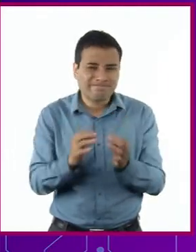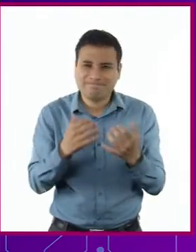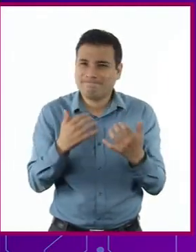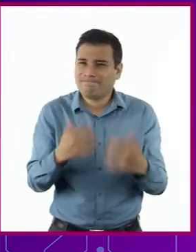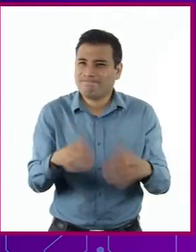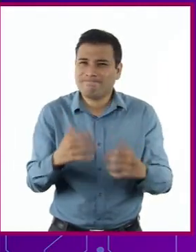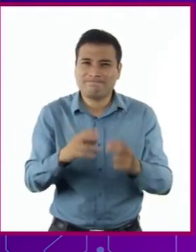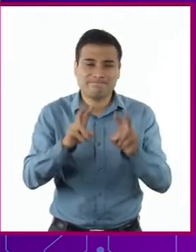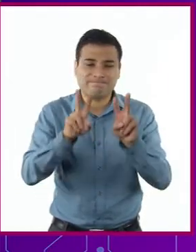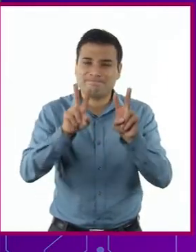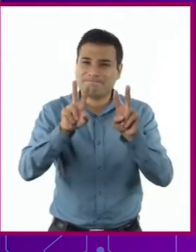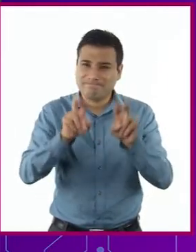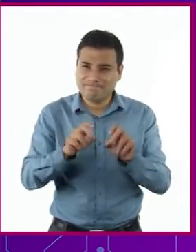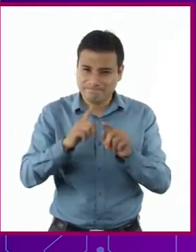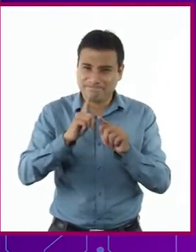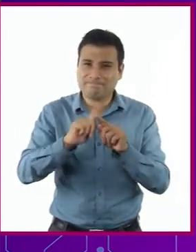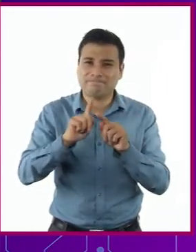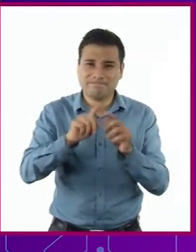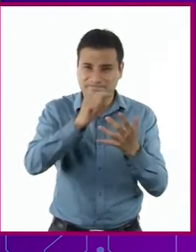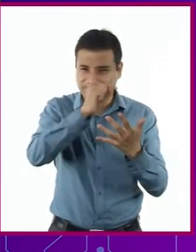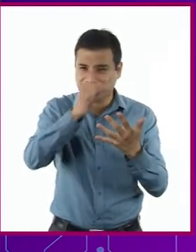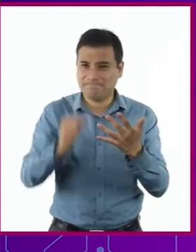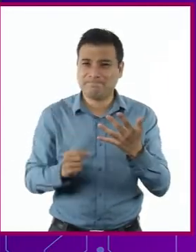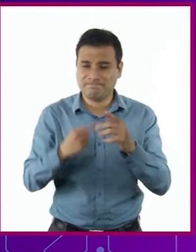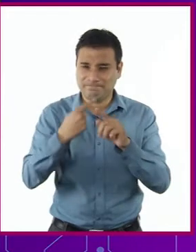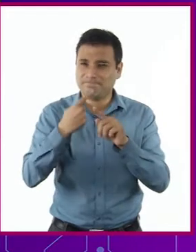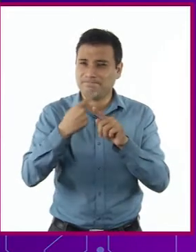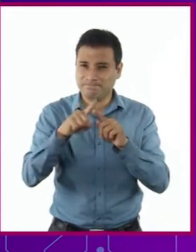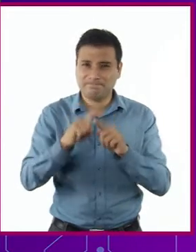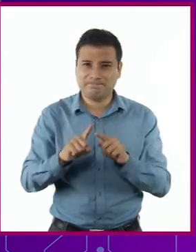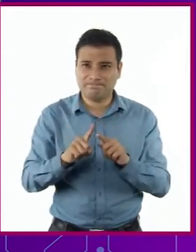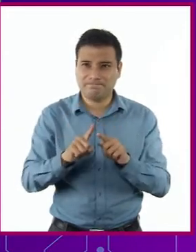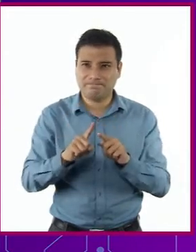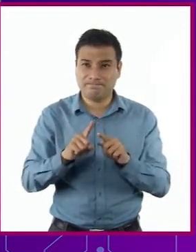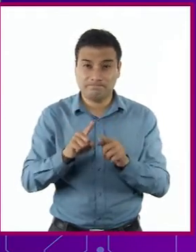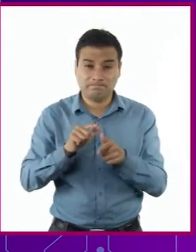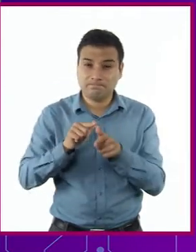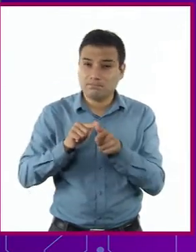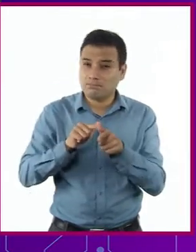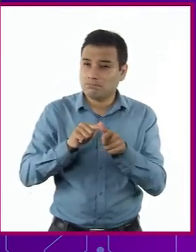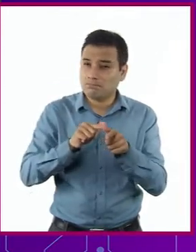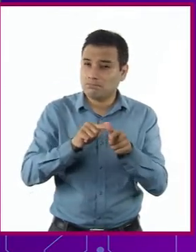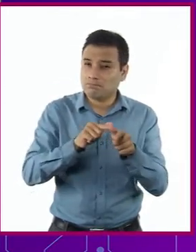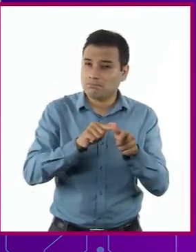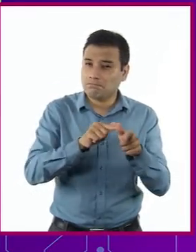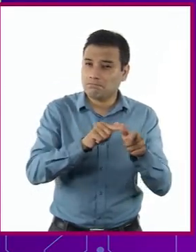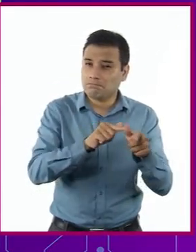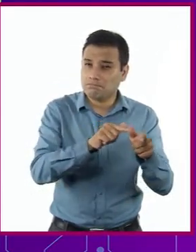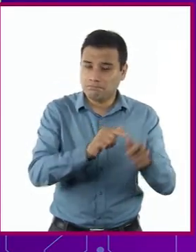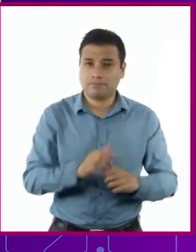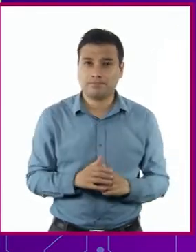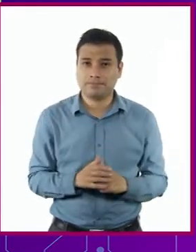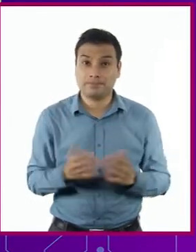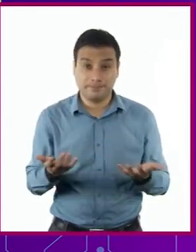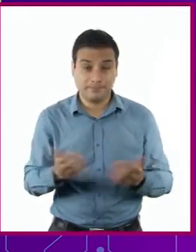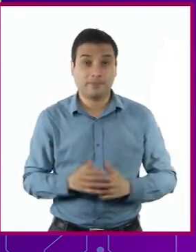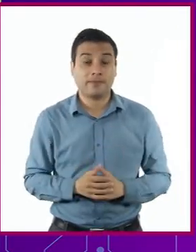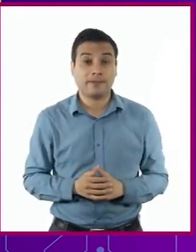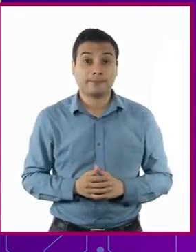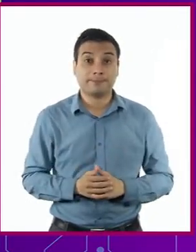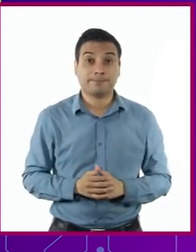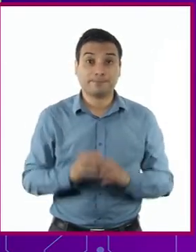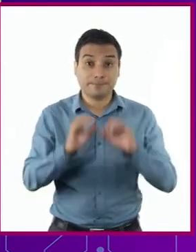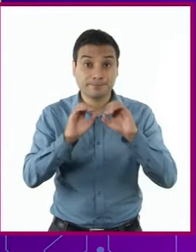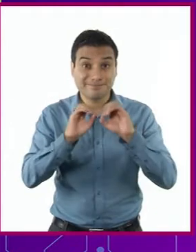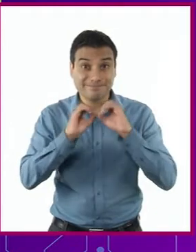que podía recuperar la vida cotidiana de la población. Y así duró durante toda la reconstrucción. Las organizaciones,